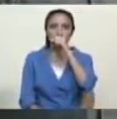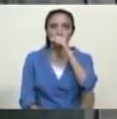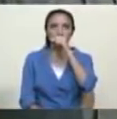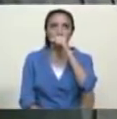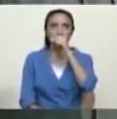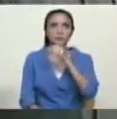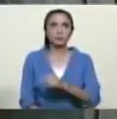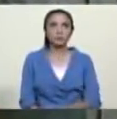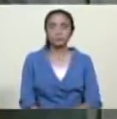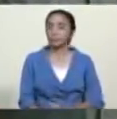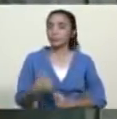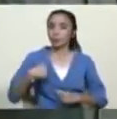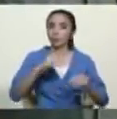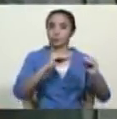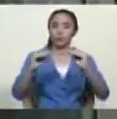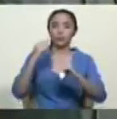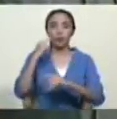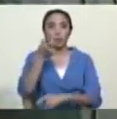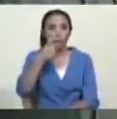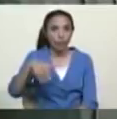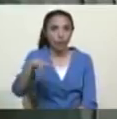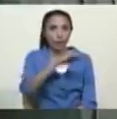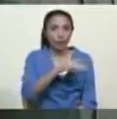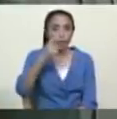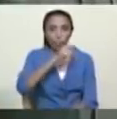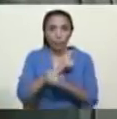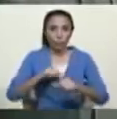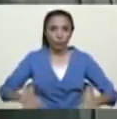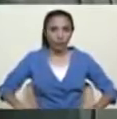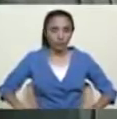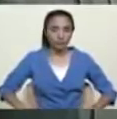decir, hermanos y hermanas de Portuguesa,